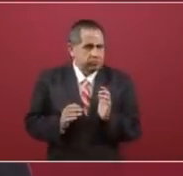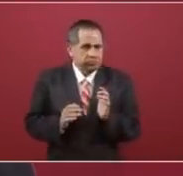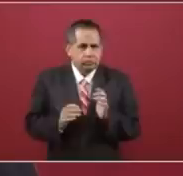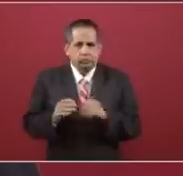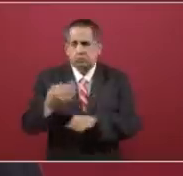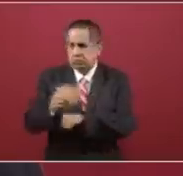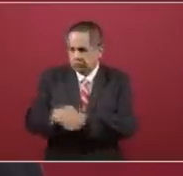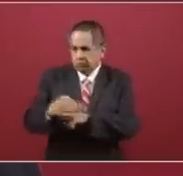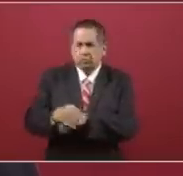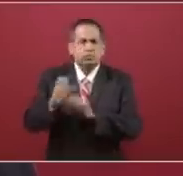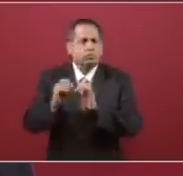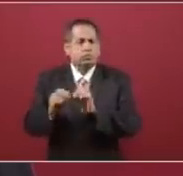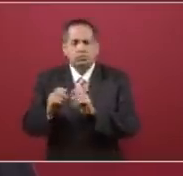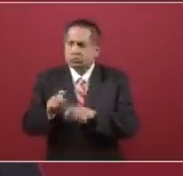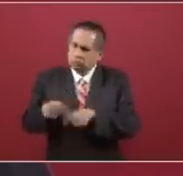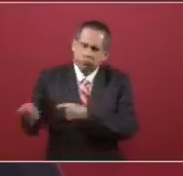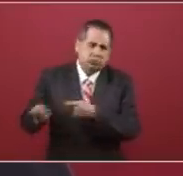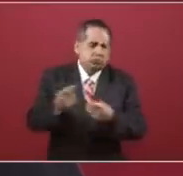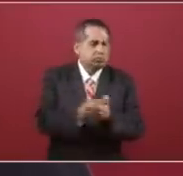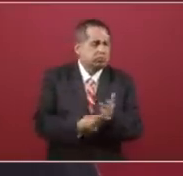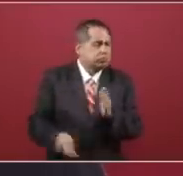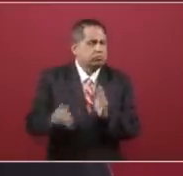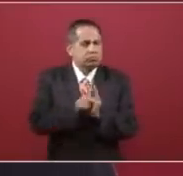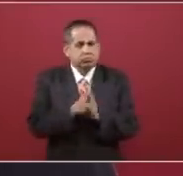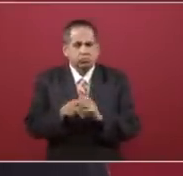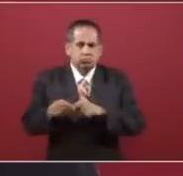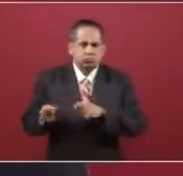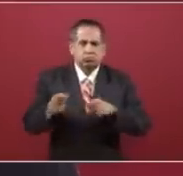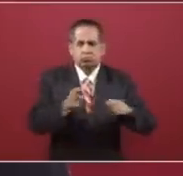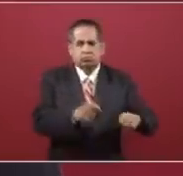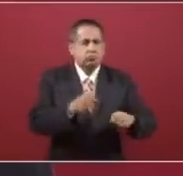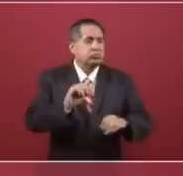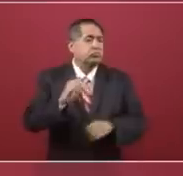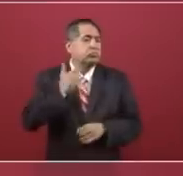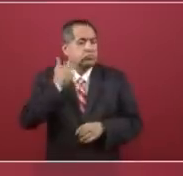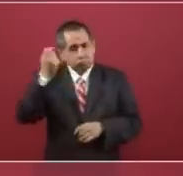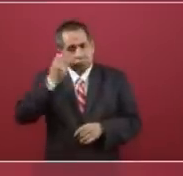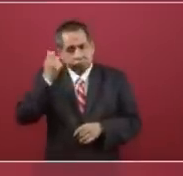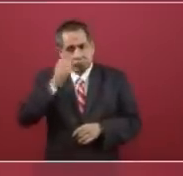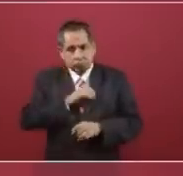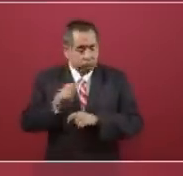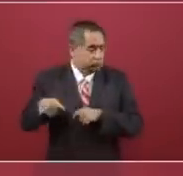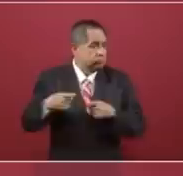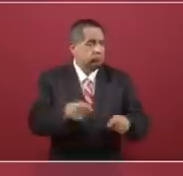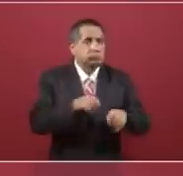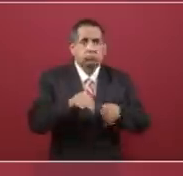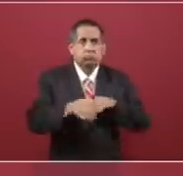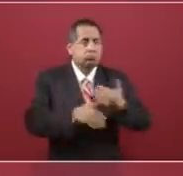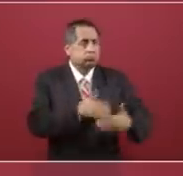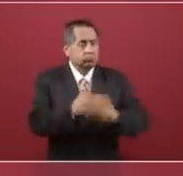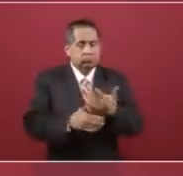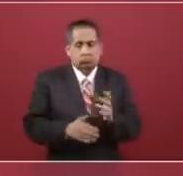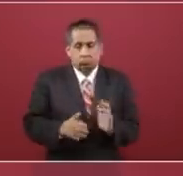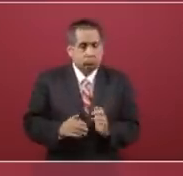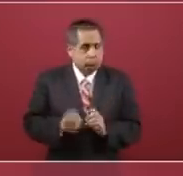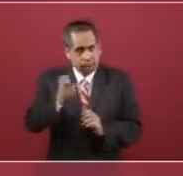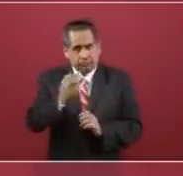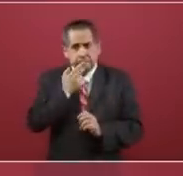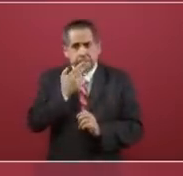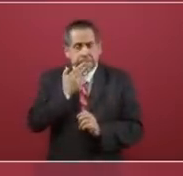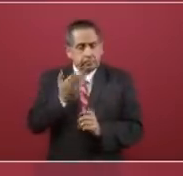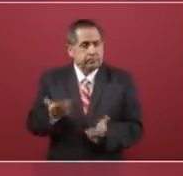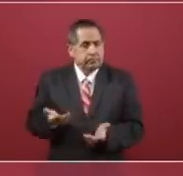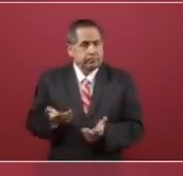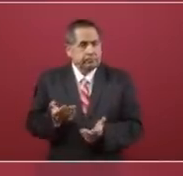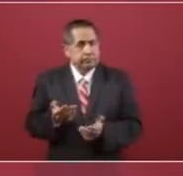transitorios o sean trabajadores jubilados. Esa es una ventaja que